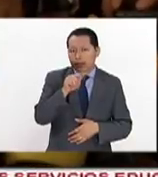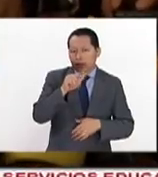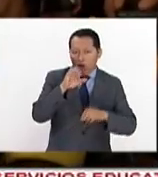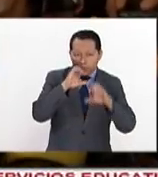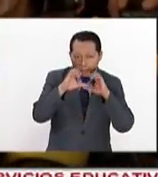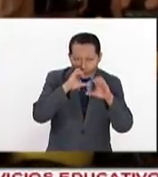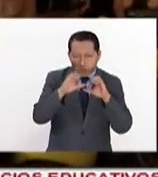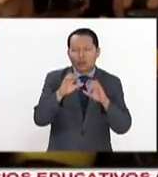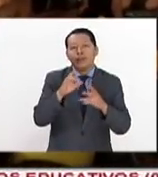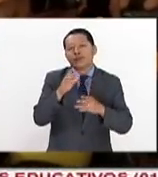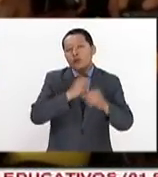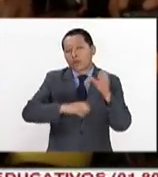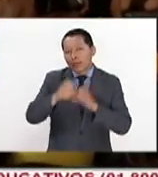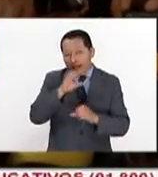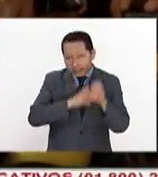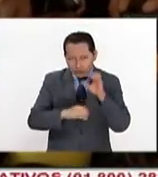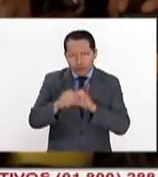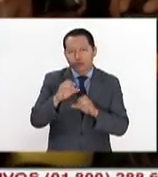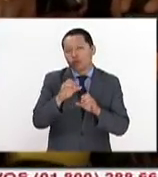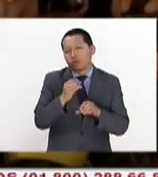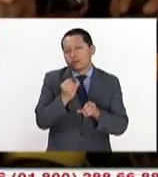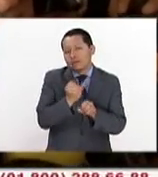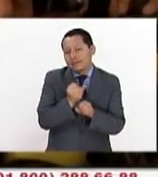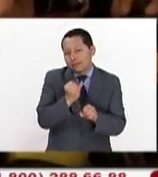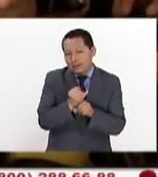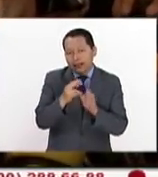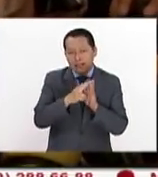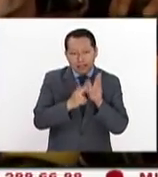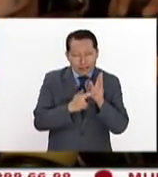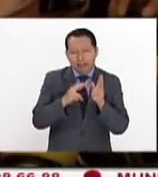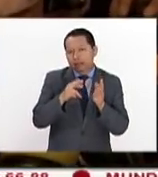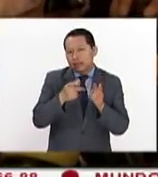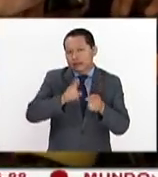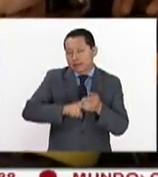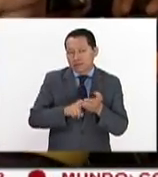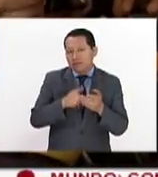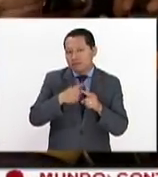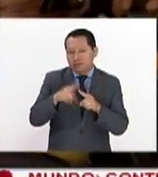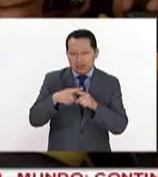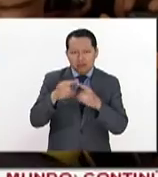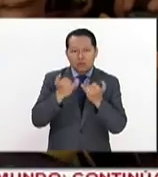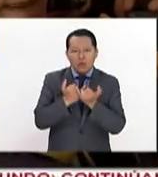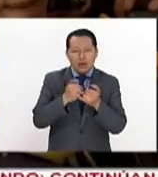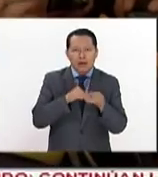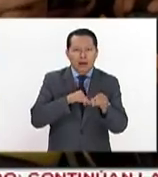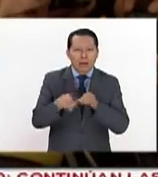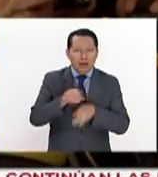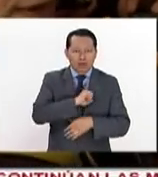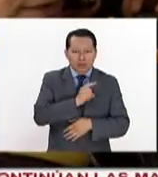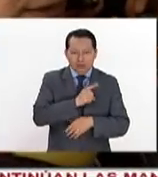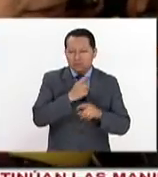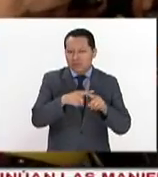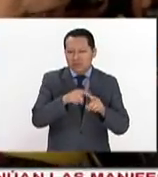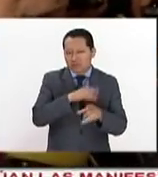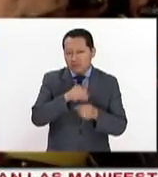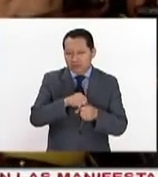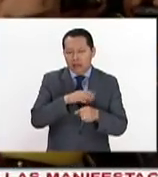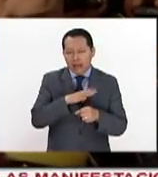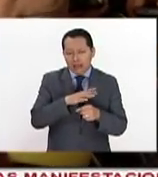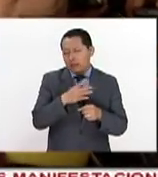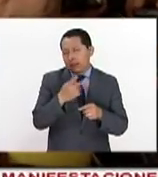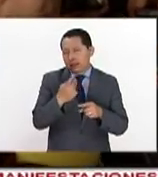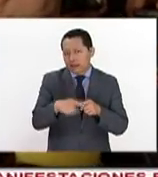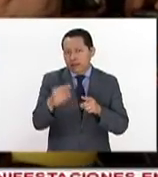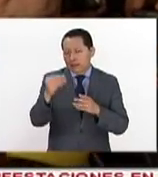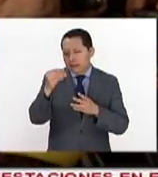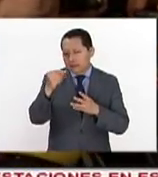comercio electrónico, reglas fitosanitarias, incluso el asunto laboral y otras